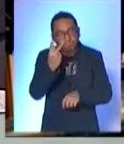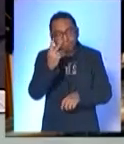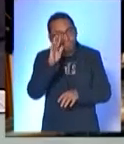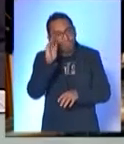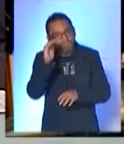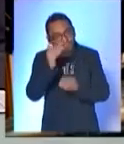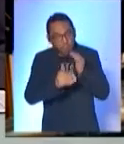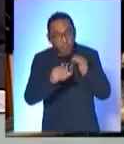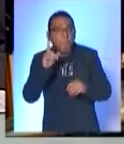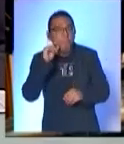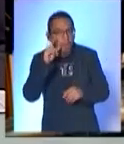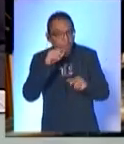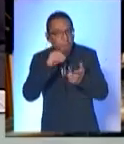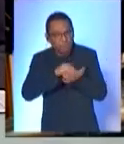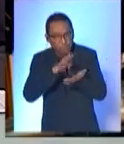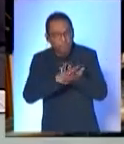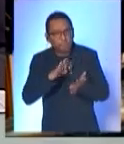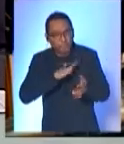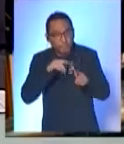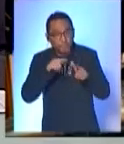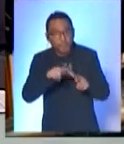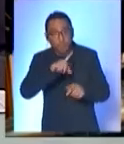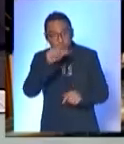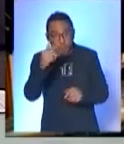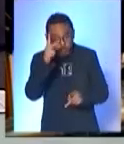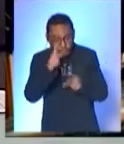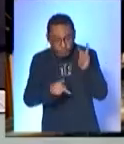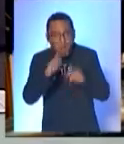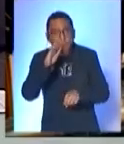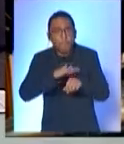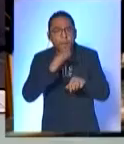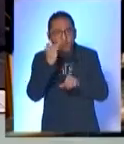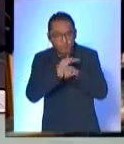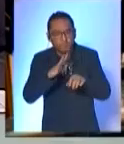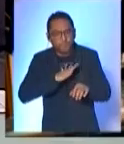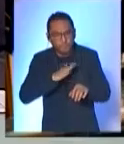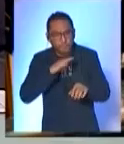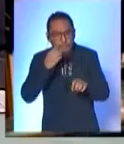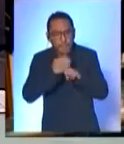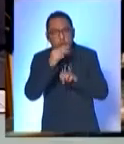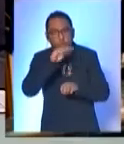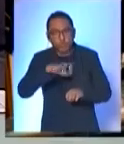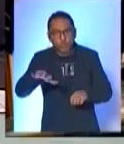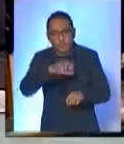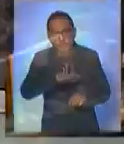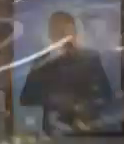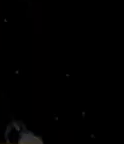tenemos de nueva cuenta una cita. Después de la pausa, más información para todo el estado de Michoacán.